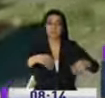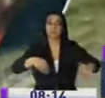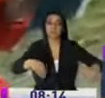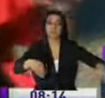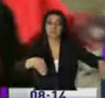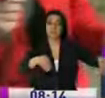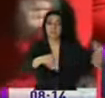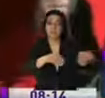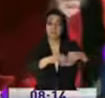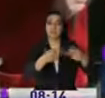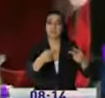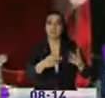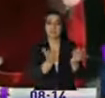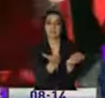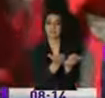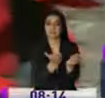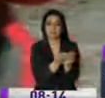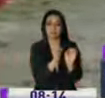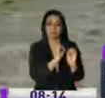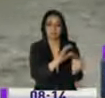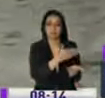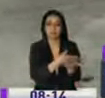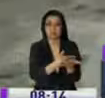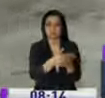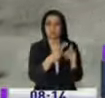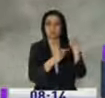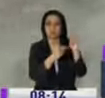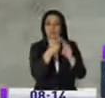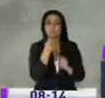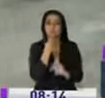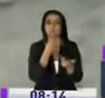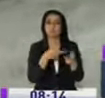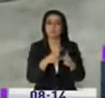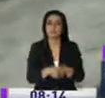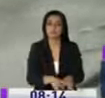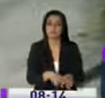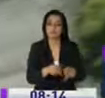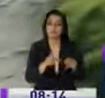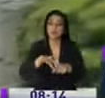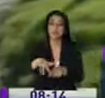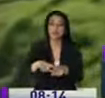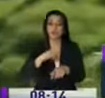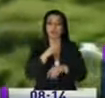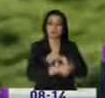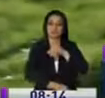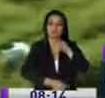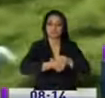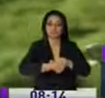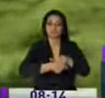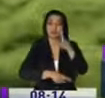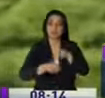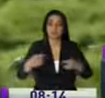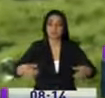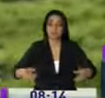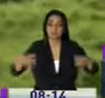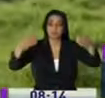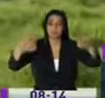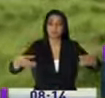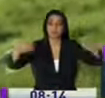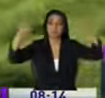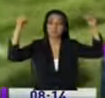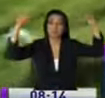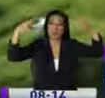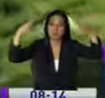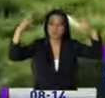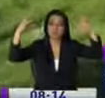está lleno de basura y escombros y obviamente dicen que aquí también es una guarida de ladrones. Hay varios postes, pero la luminaria es escasa, muchos